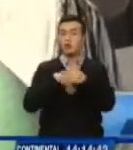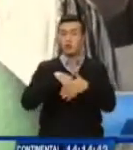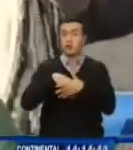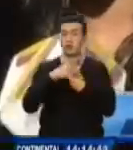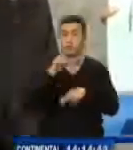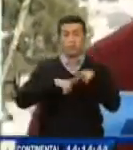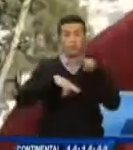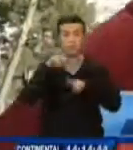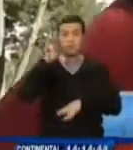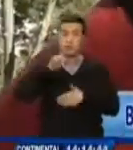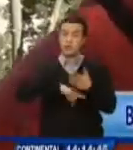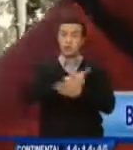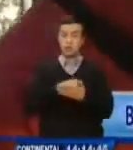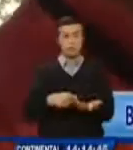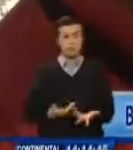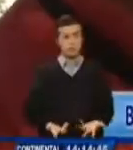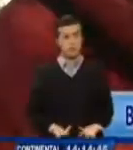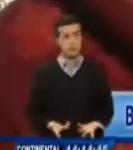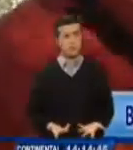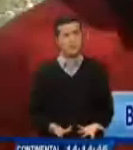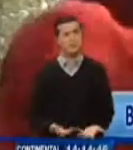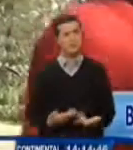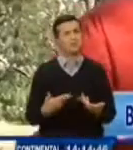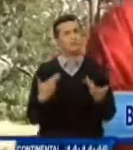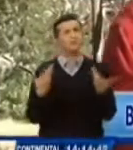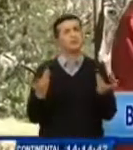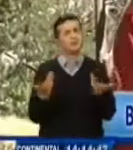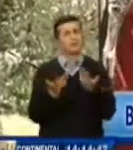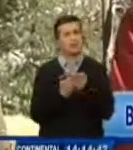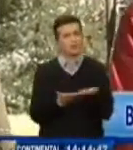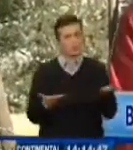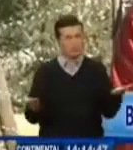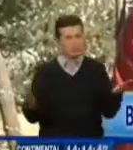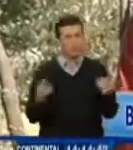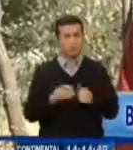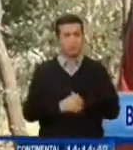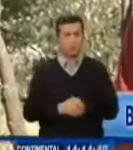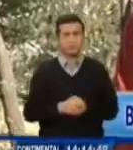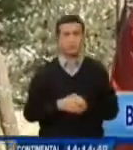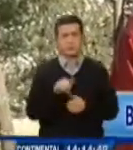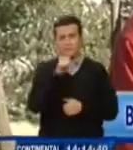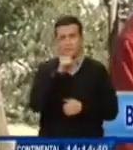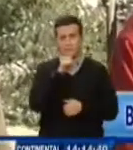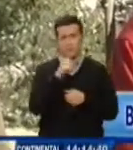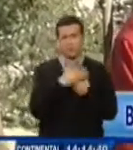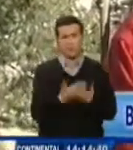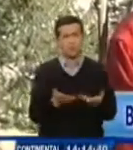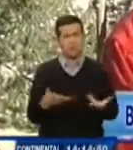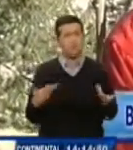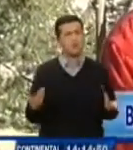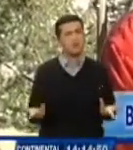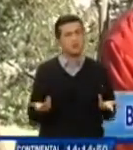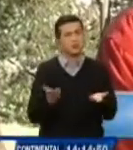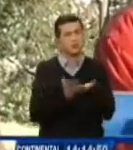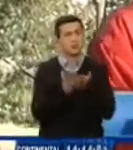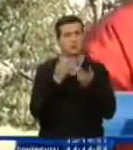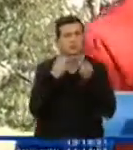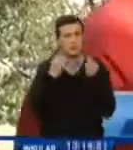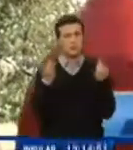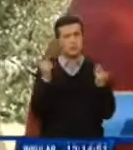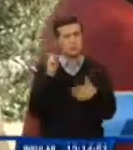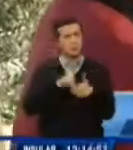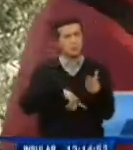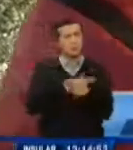la construcción. Lo más cuestionable es que dentro de un bien privado se encuentren servicios públicos, lo que